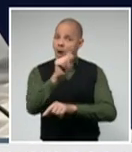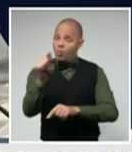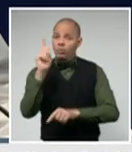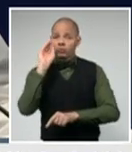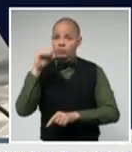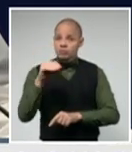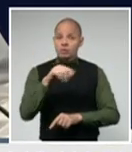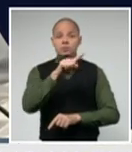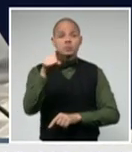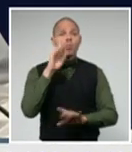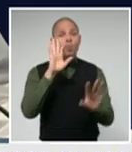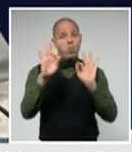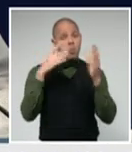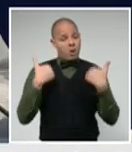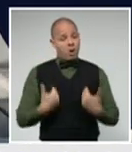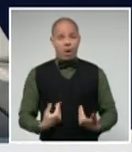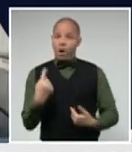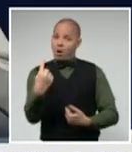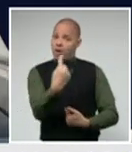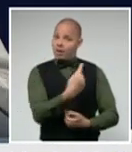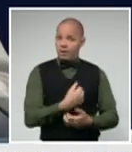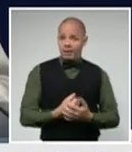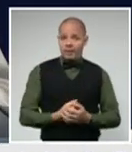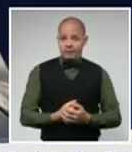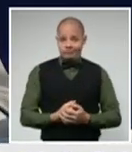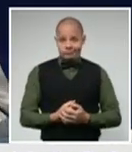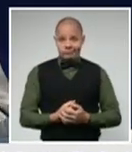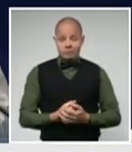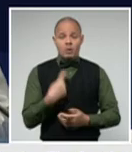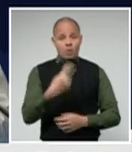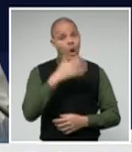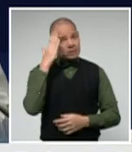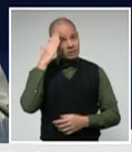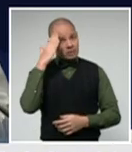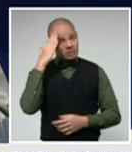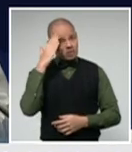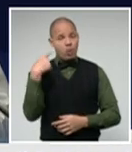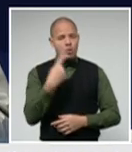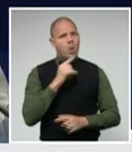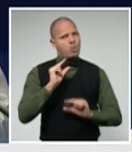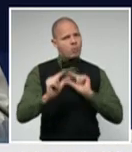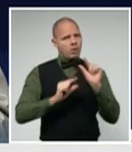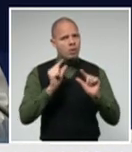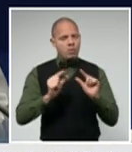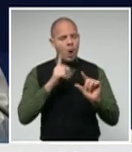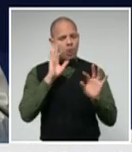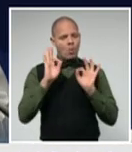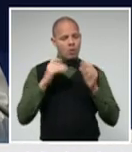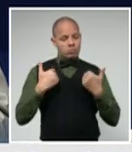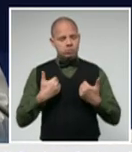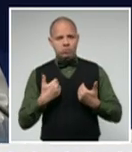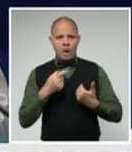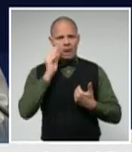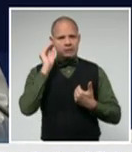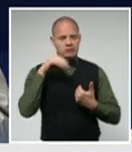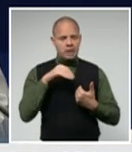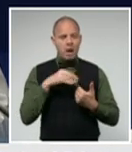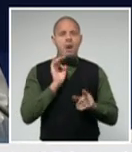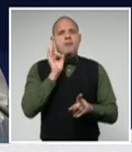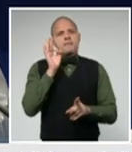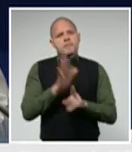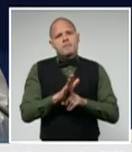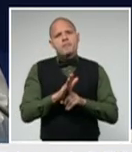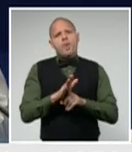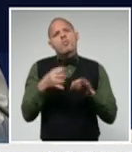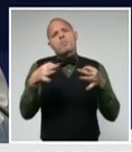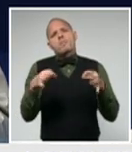va a permitir que podamos comenzar la vida, que, como decía un artículo que ayer leí en Cuba